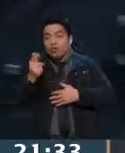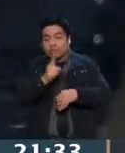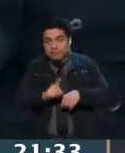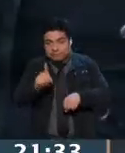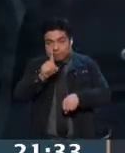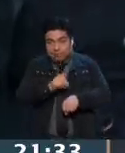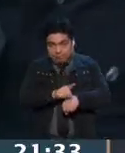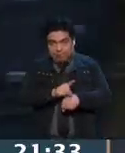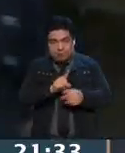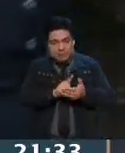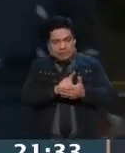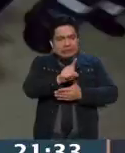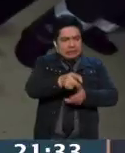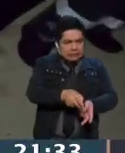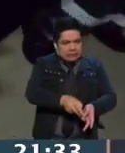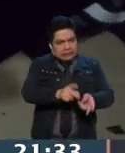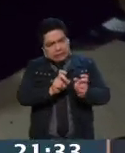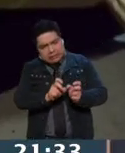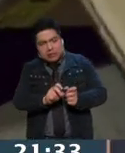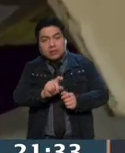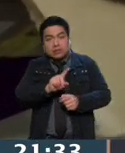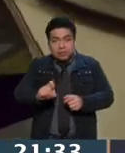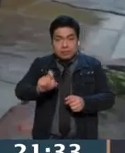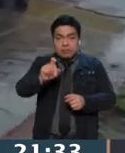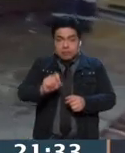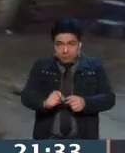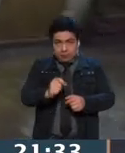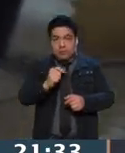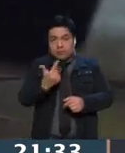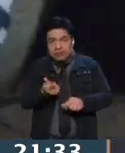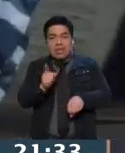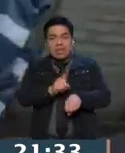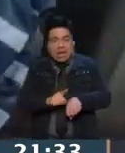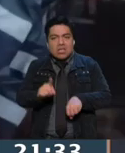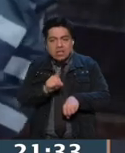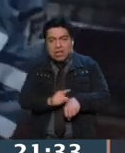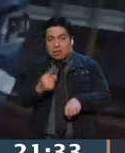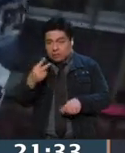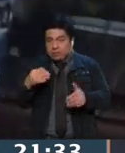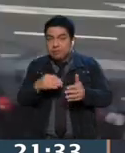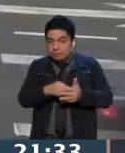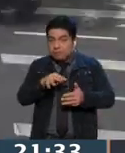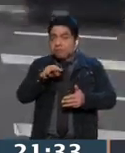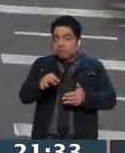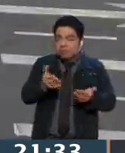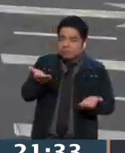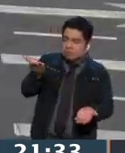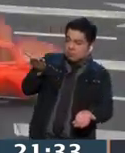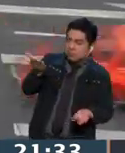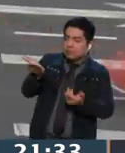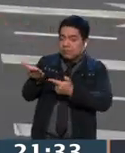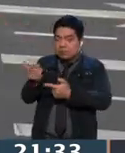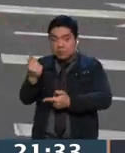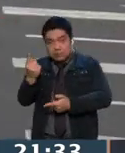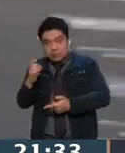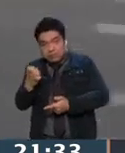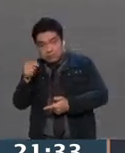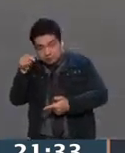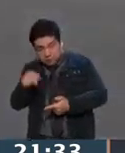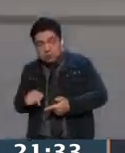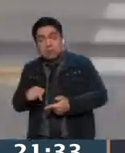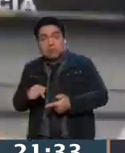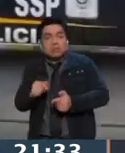los delitos de alto impacto, se reportaron 127 diarios durante 2019. En contraste, durante el primer mes de este